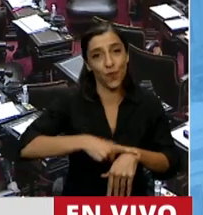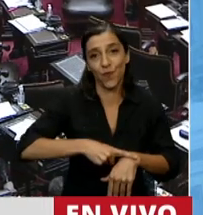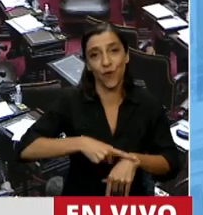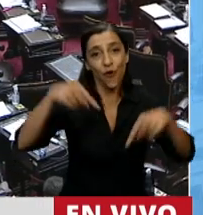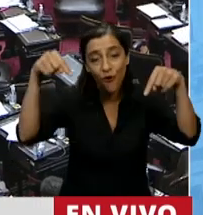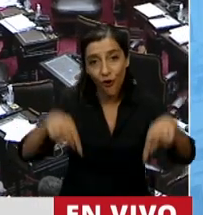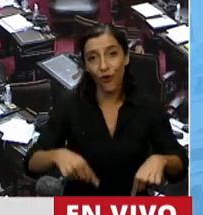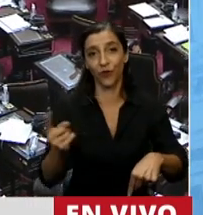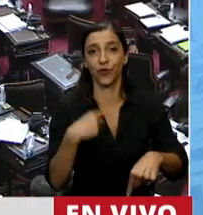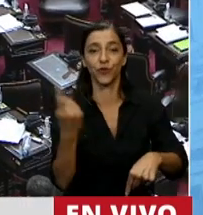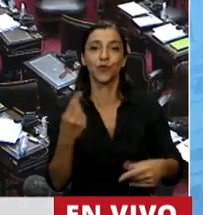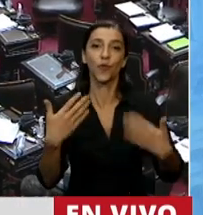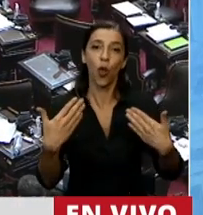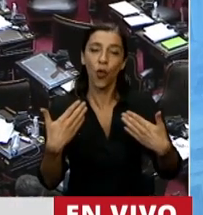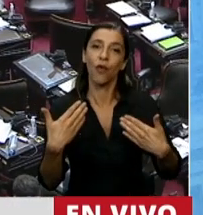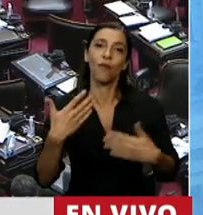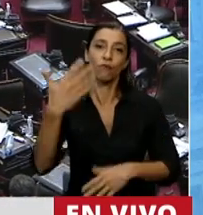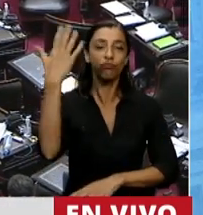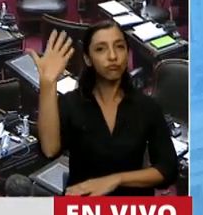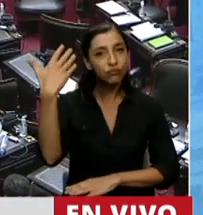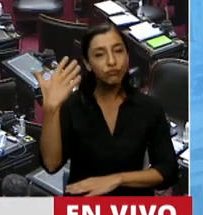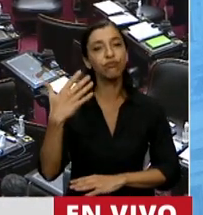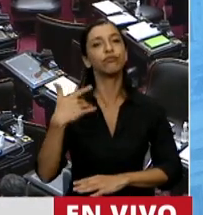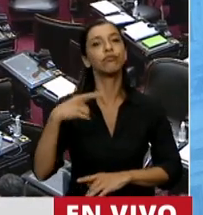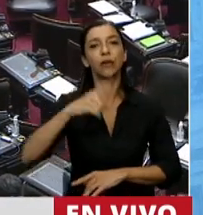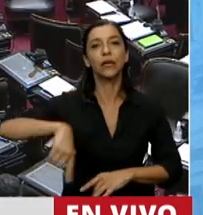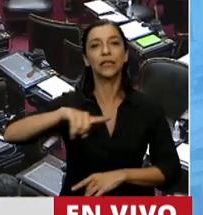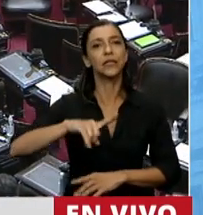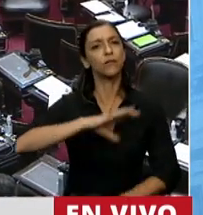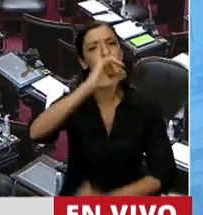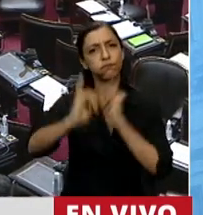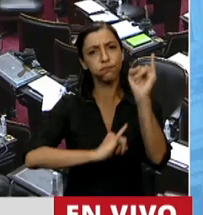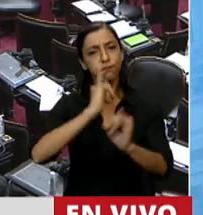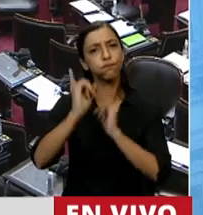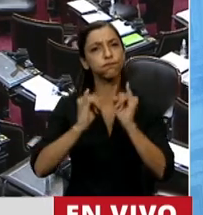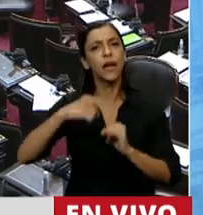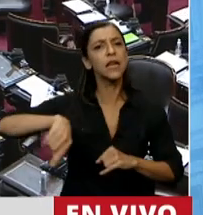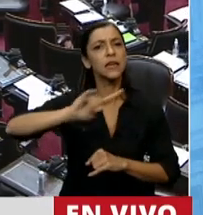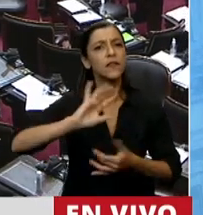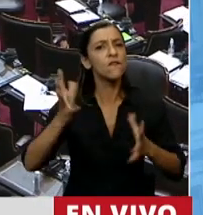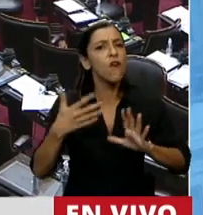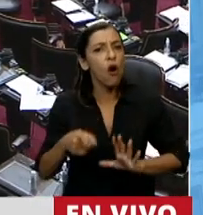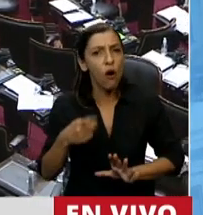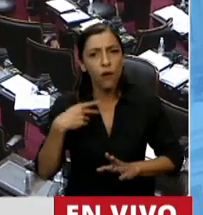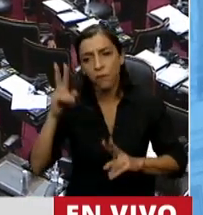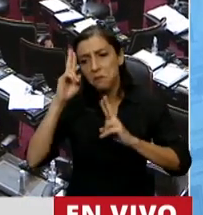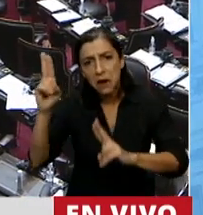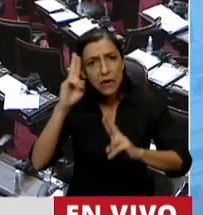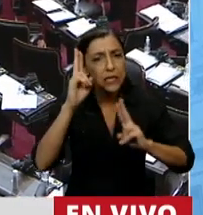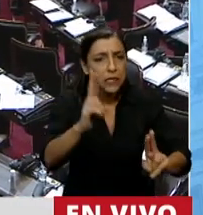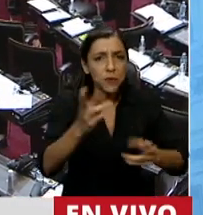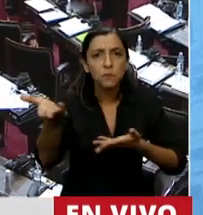expresar mayoritariamente y de la forma que lo estamos haciendo, reconocer el